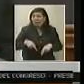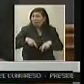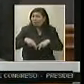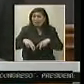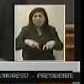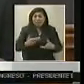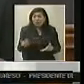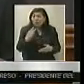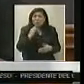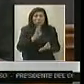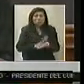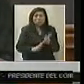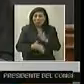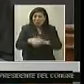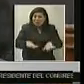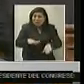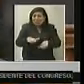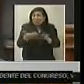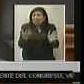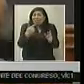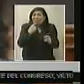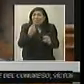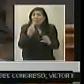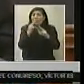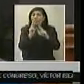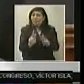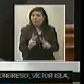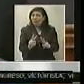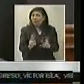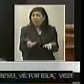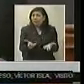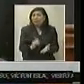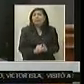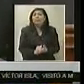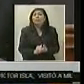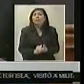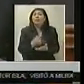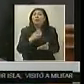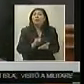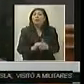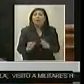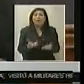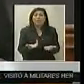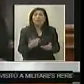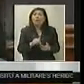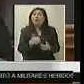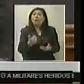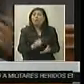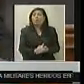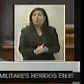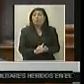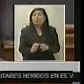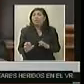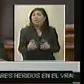caminar, no salen a ensuciarse los zapatos, no salen a verificar, presidente, lo que están haciendo otros